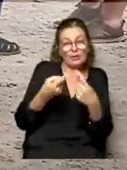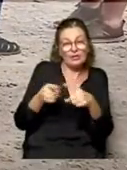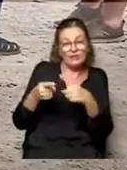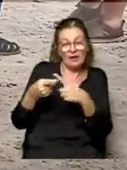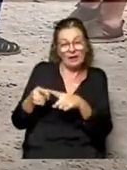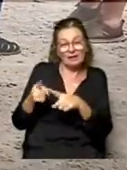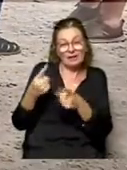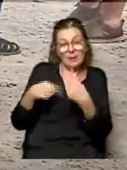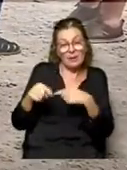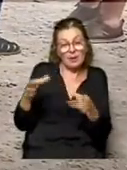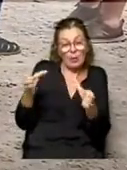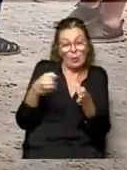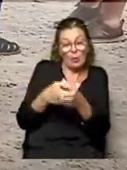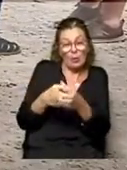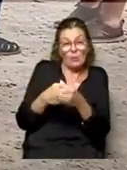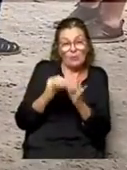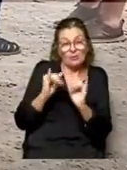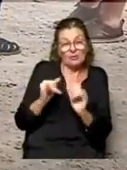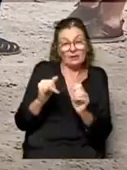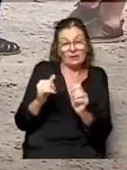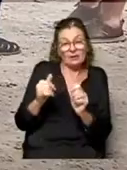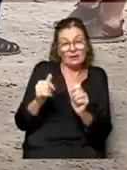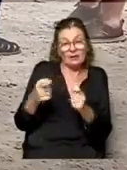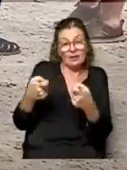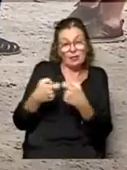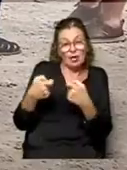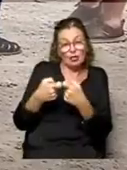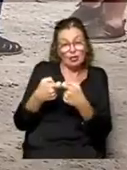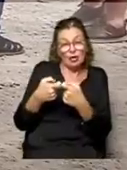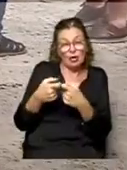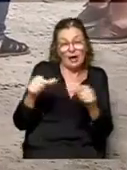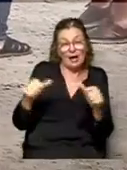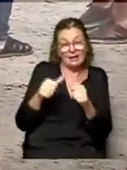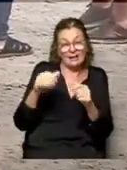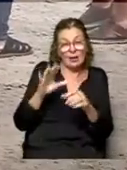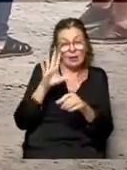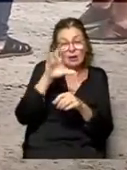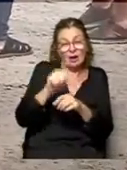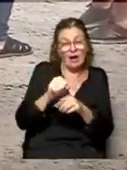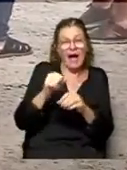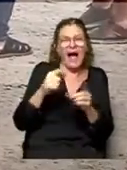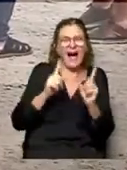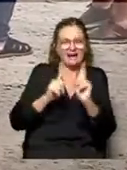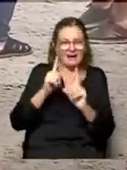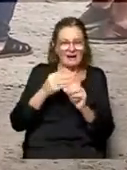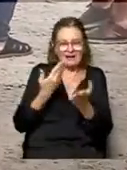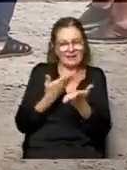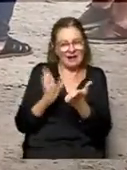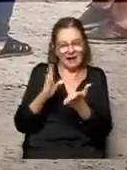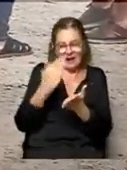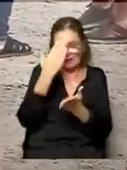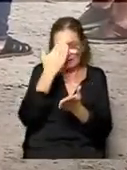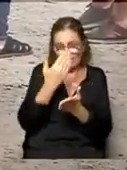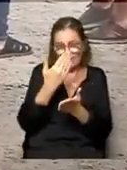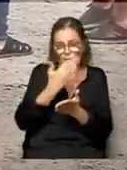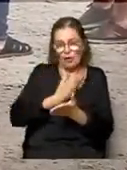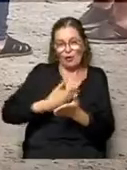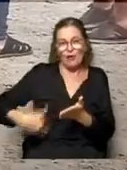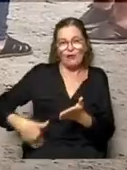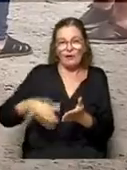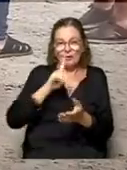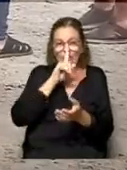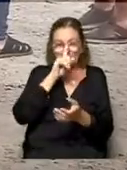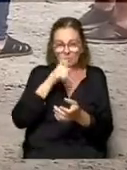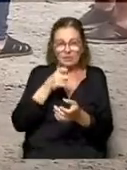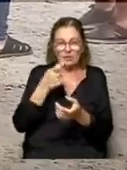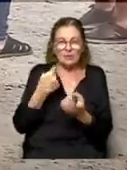corrientes, pero un partido. La coalición hace intentos y su disputa es sacar al Frente Amplio también del gobierno de Montevideo.